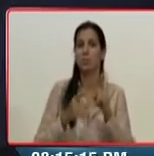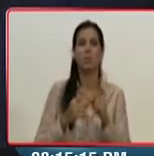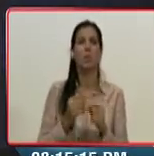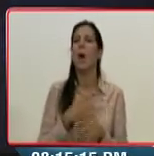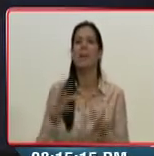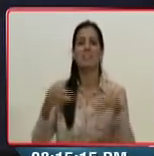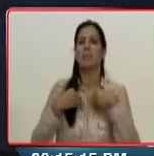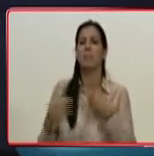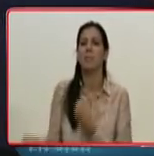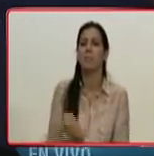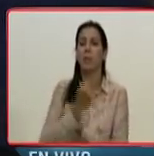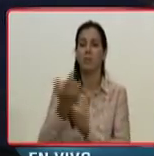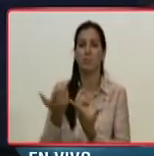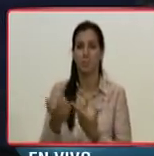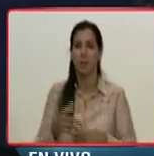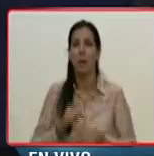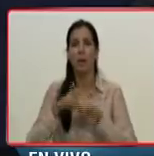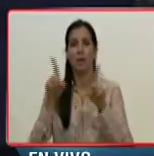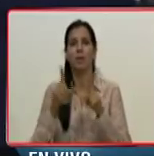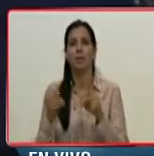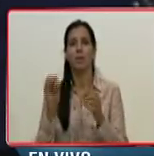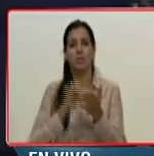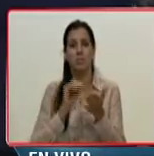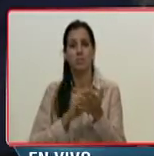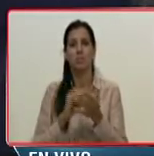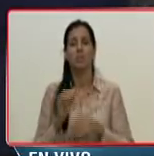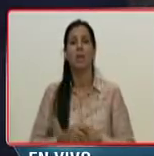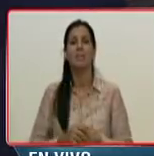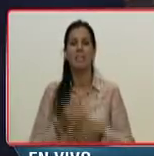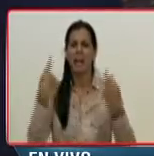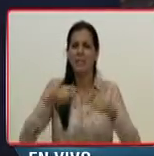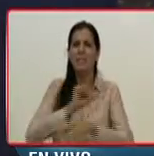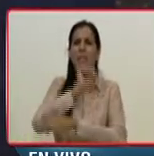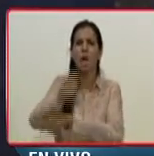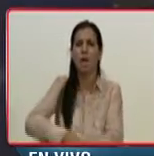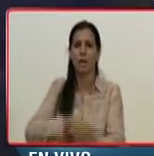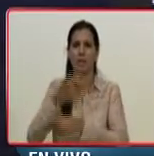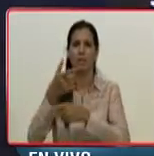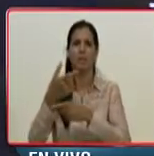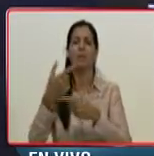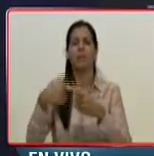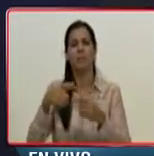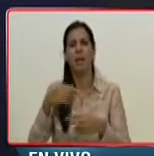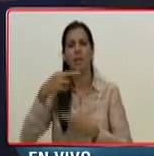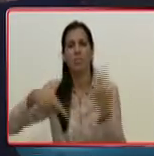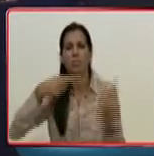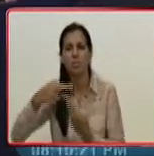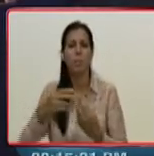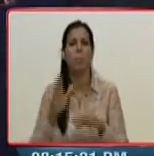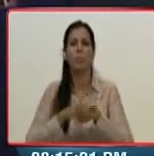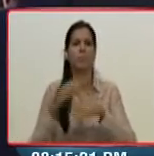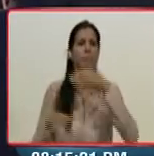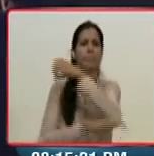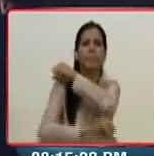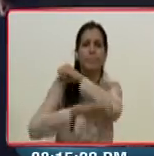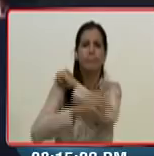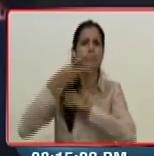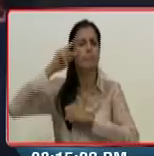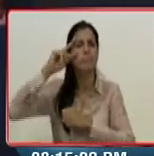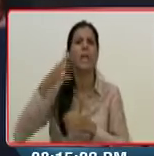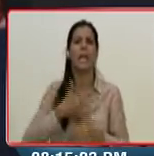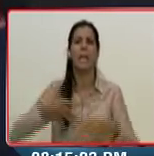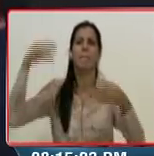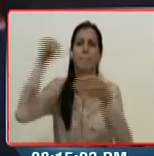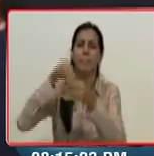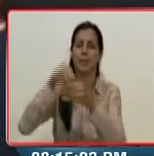de derrotarla, pero por una vía extraconstitucional, a través de la conspiración, el sabotaje y la intervención. Algo que nos